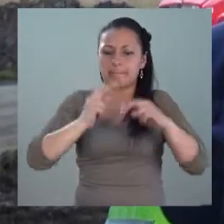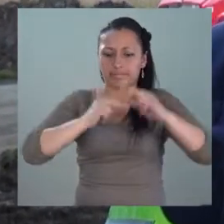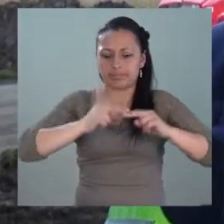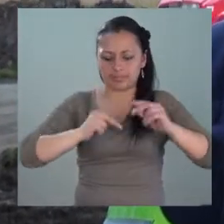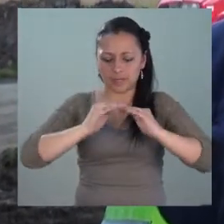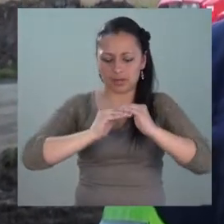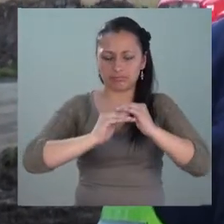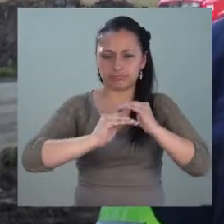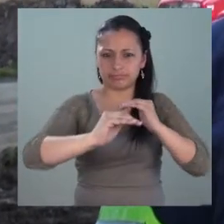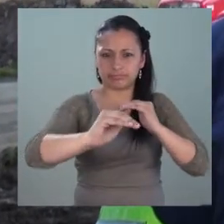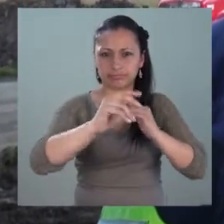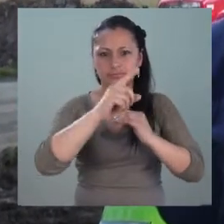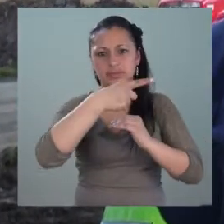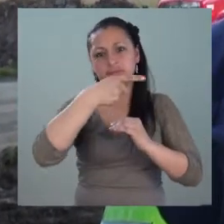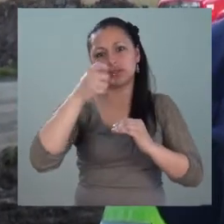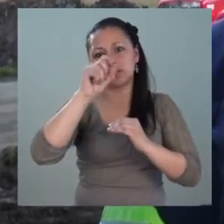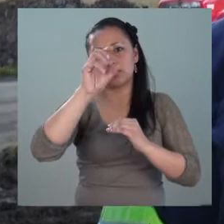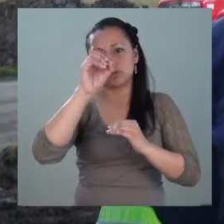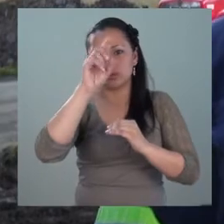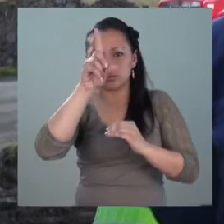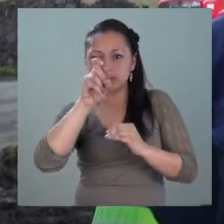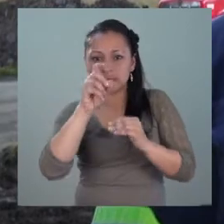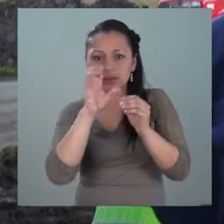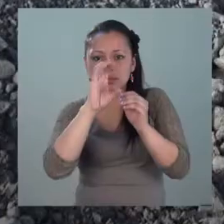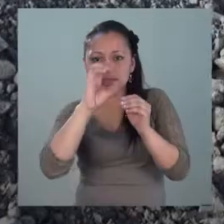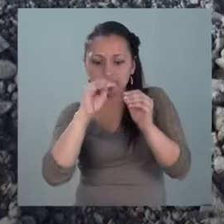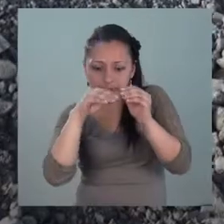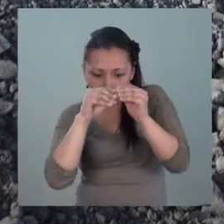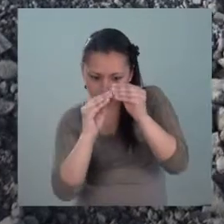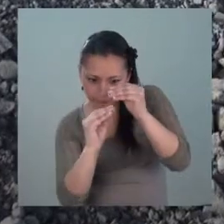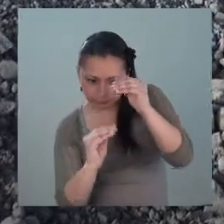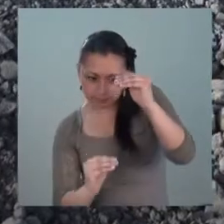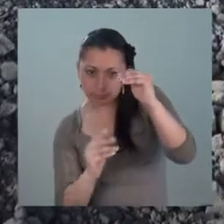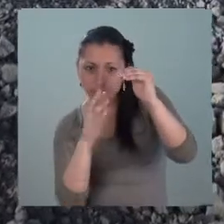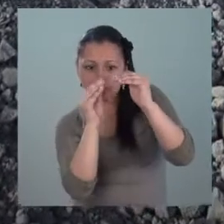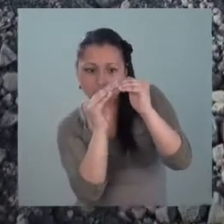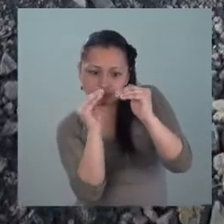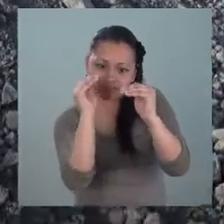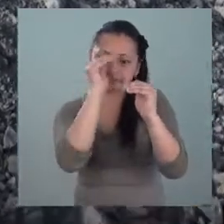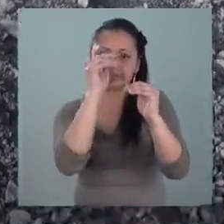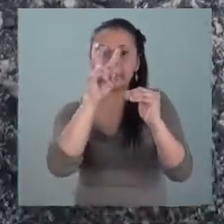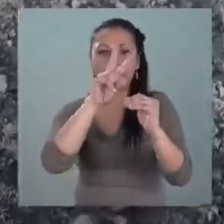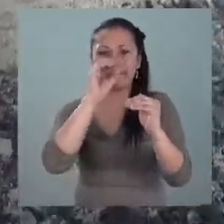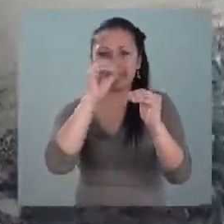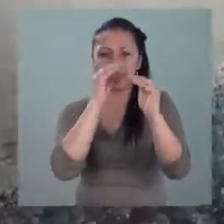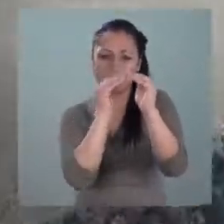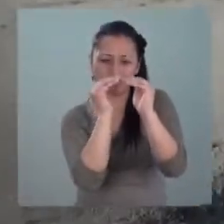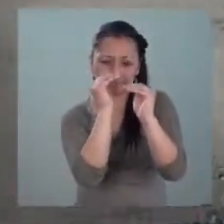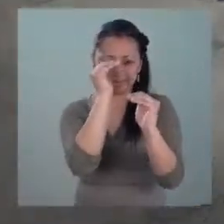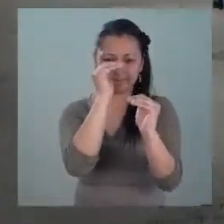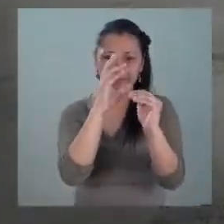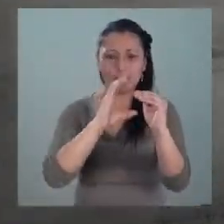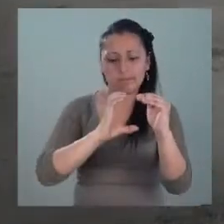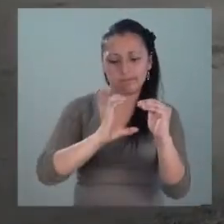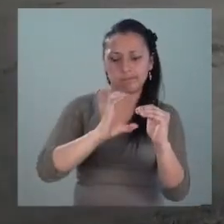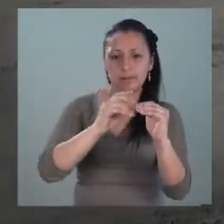con una estructura de pavimento de 106 centímetros, conformada por una capa de 20 centímetros de material de